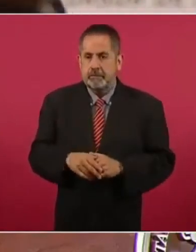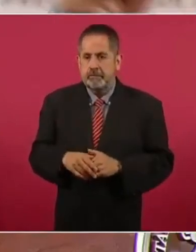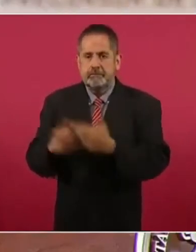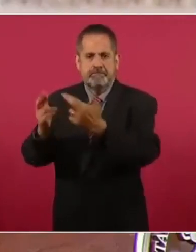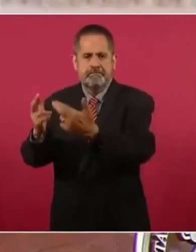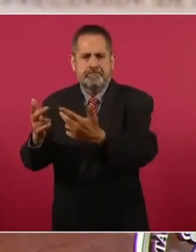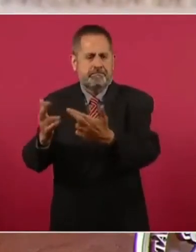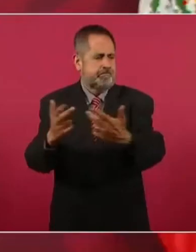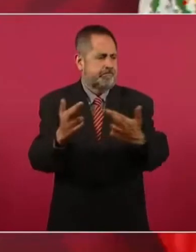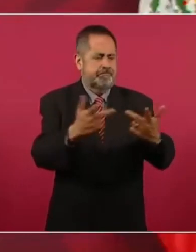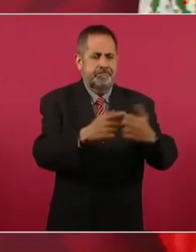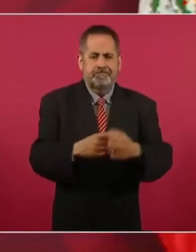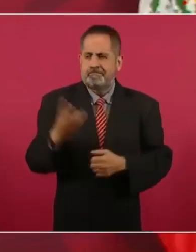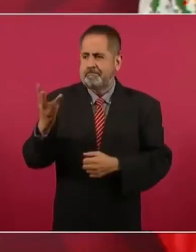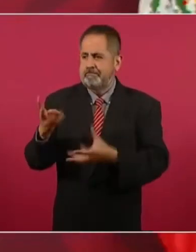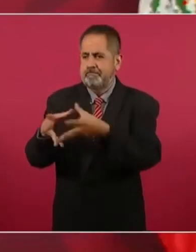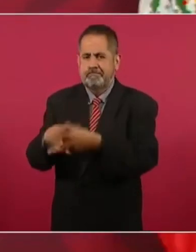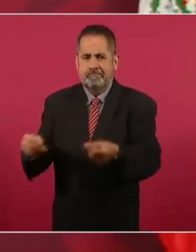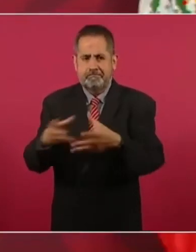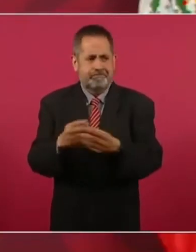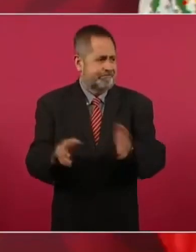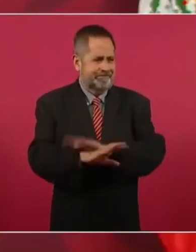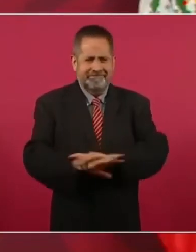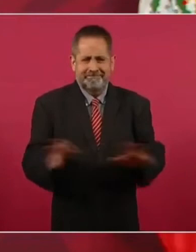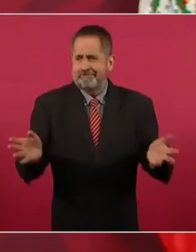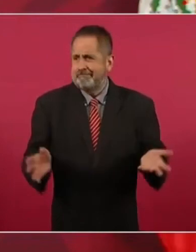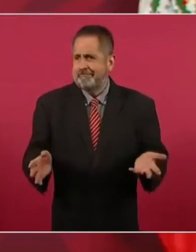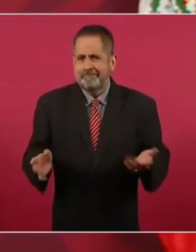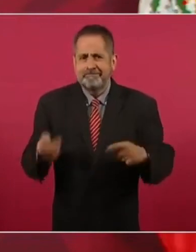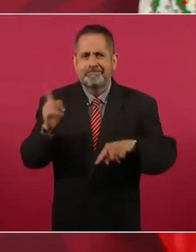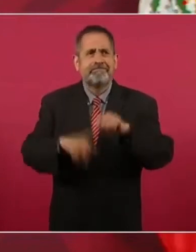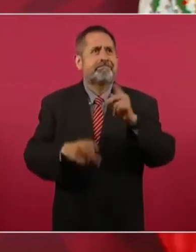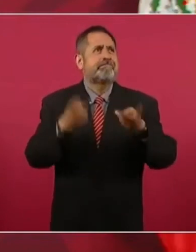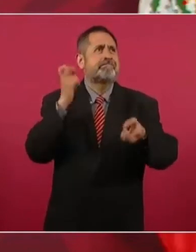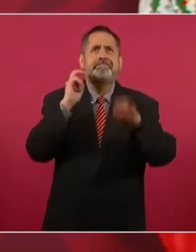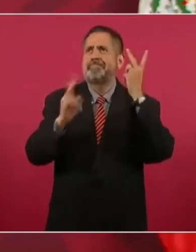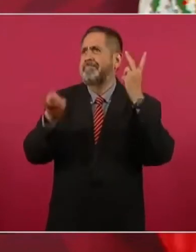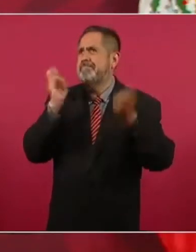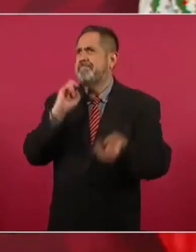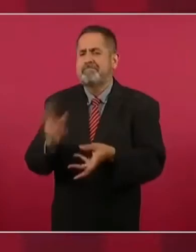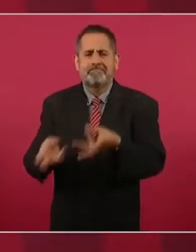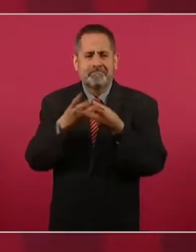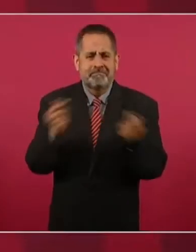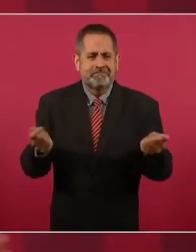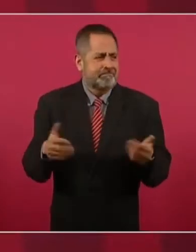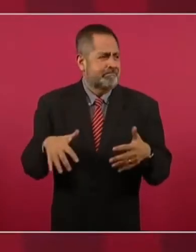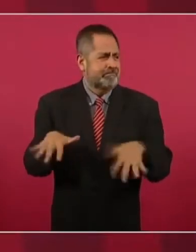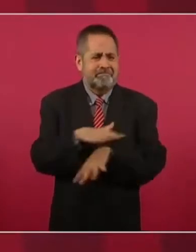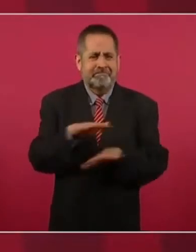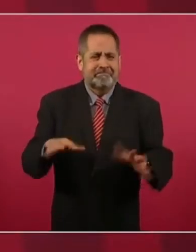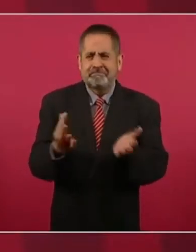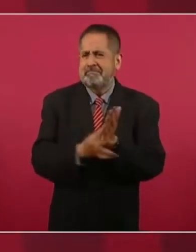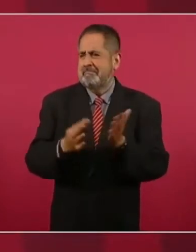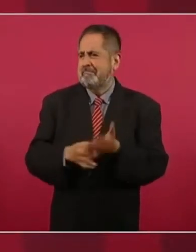3 desaparecidas. Desaparecidas es vandalizadas por completo, chatarras.